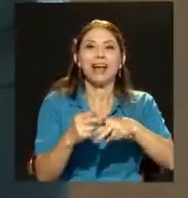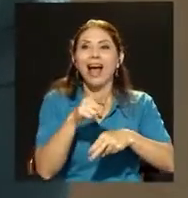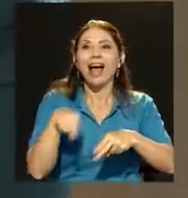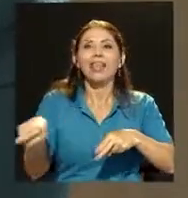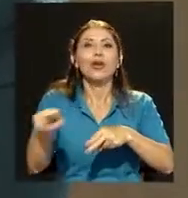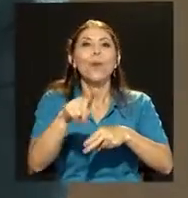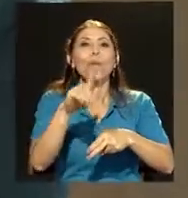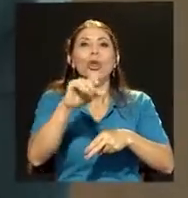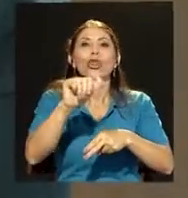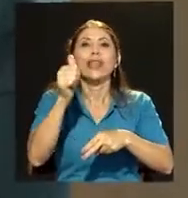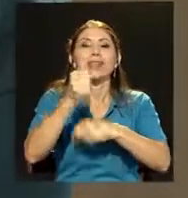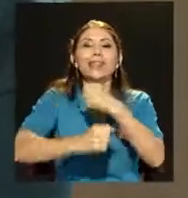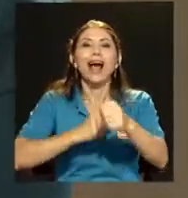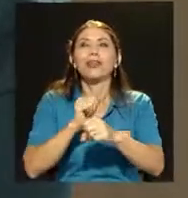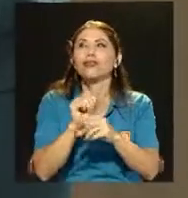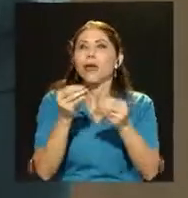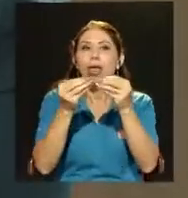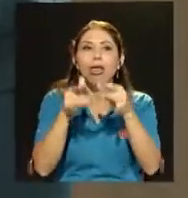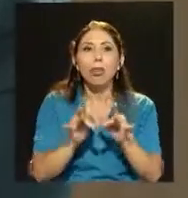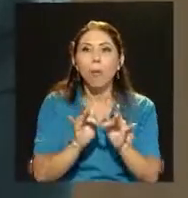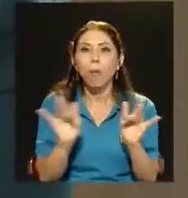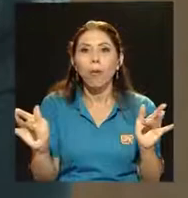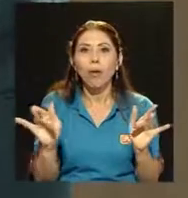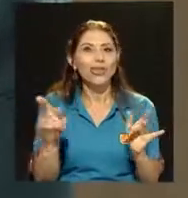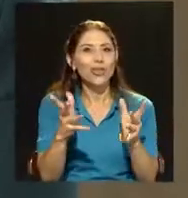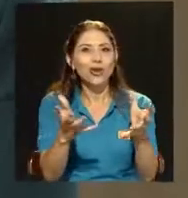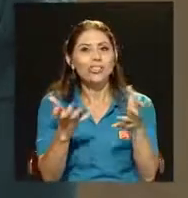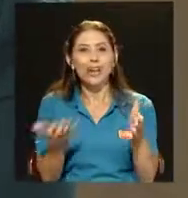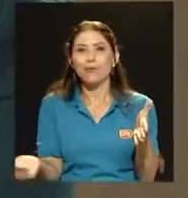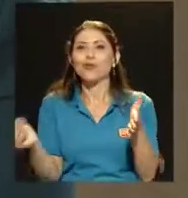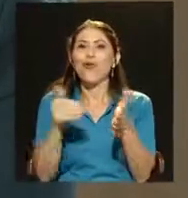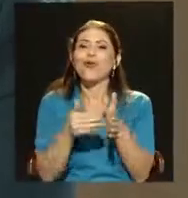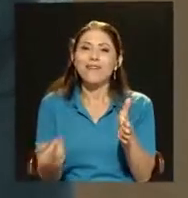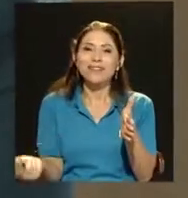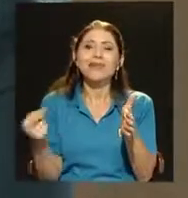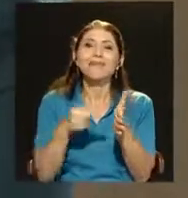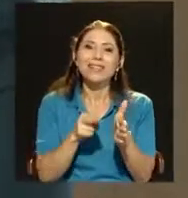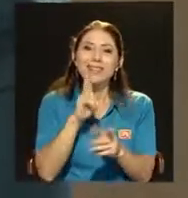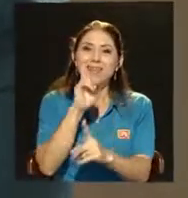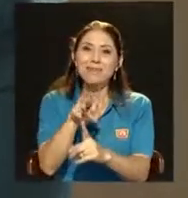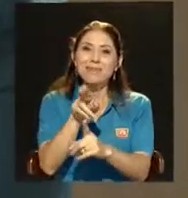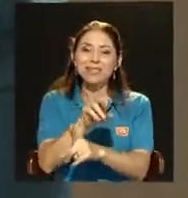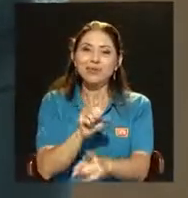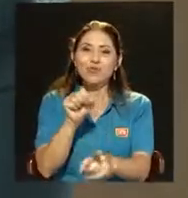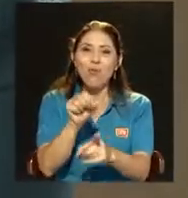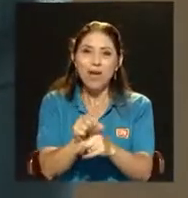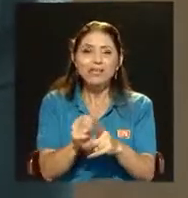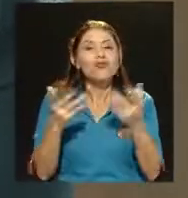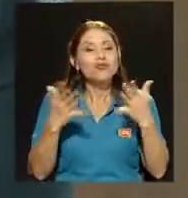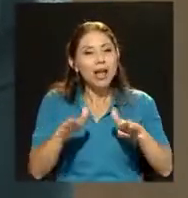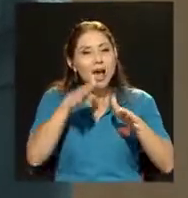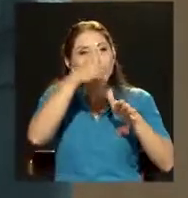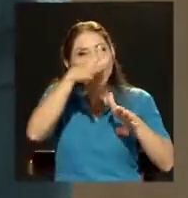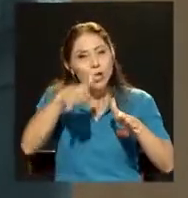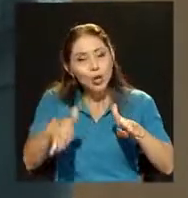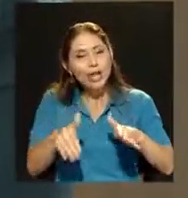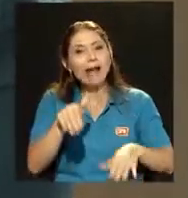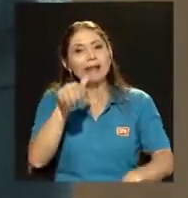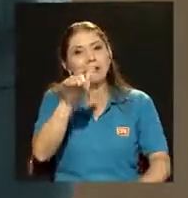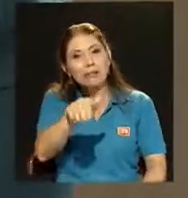temas no quisiéramos llegar a ellos y por eso es que la Contraloría ha venido insistiendo, ha venido advirtiendo de